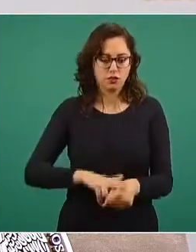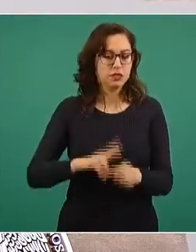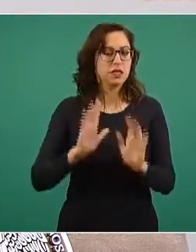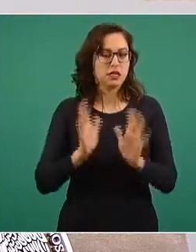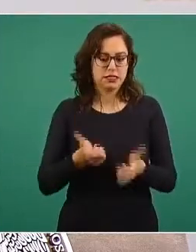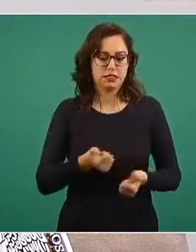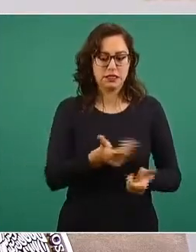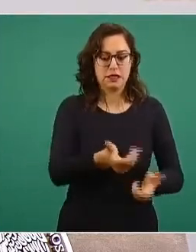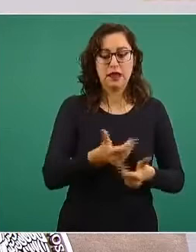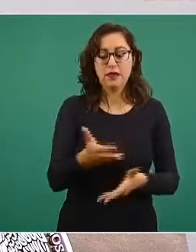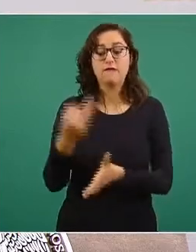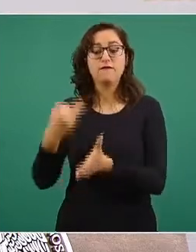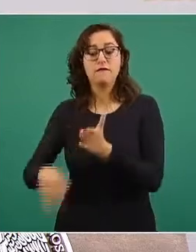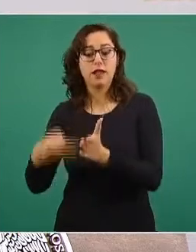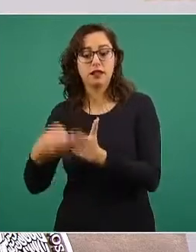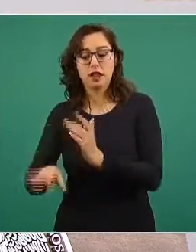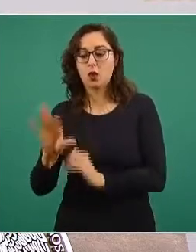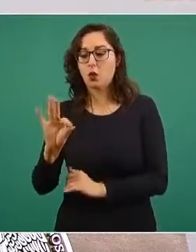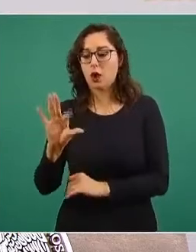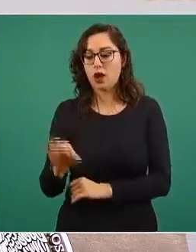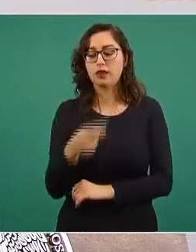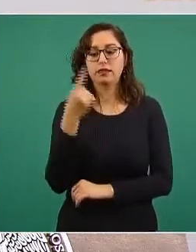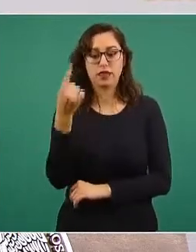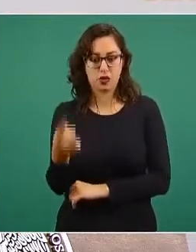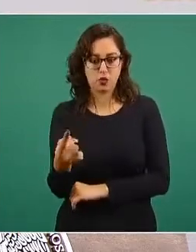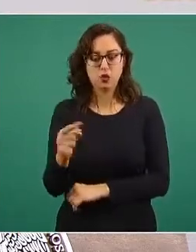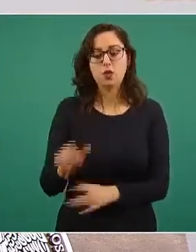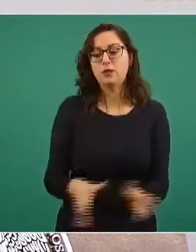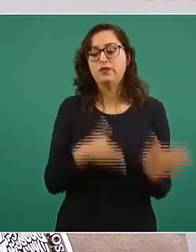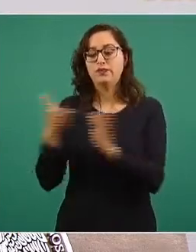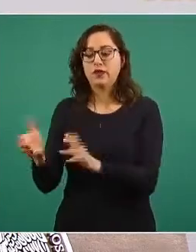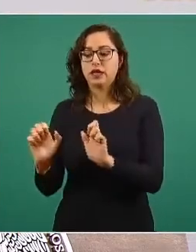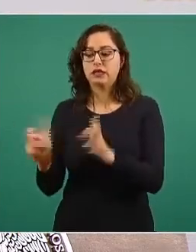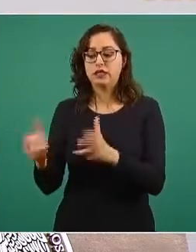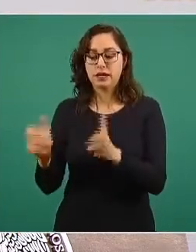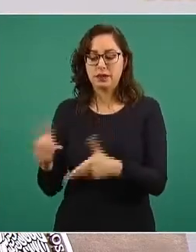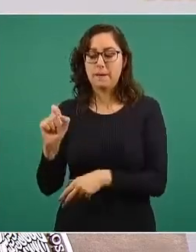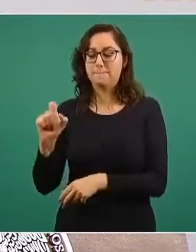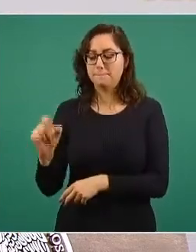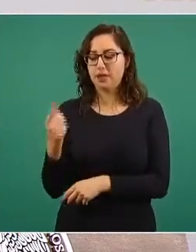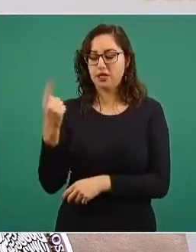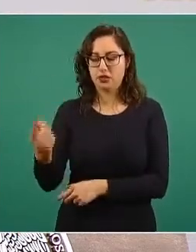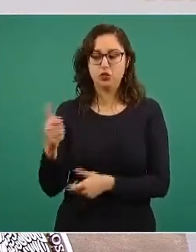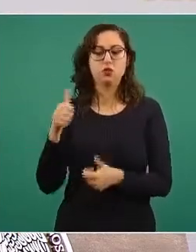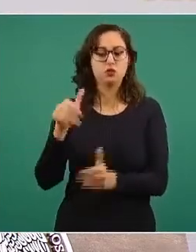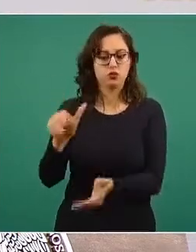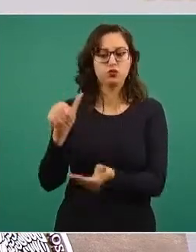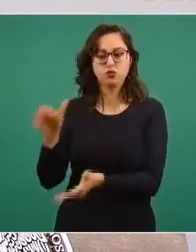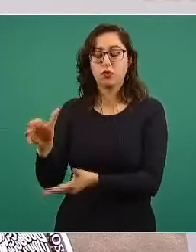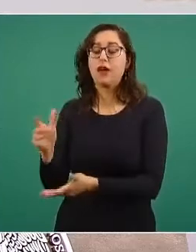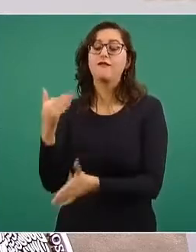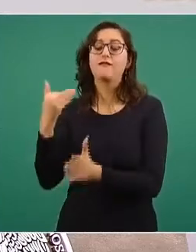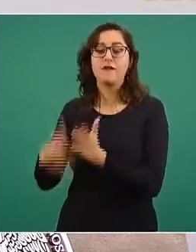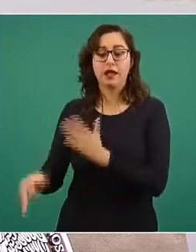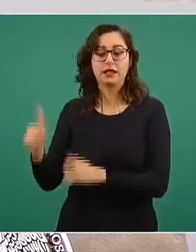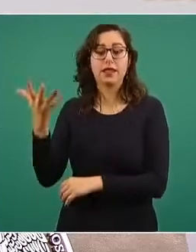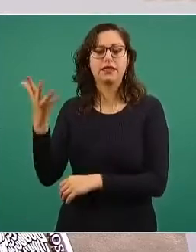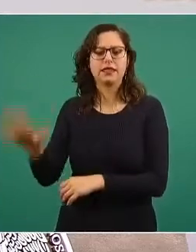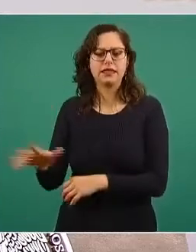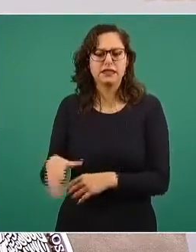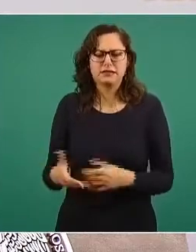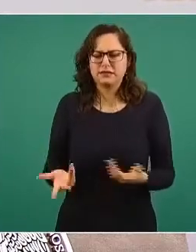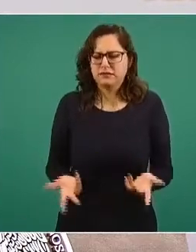pendiente 41 hospitales, y de Chiapas entregamos a 21, nos quedan pendientes 10. Esto no fue